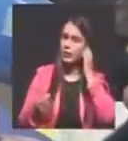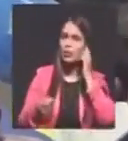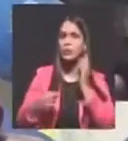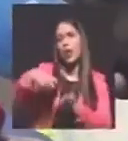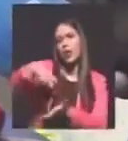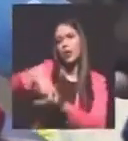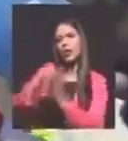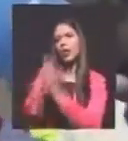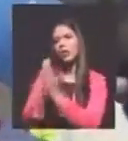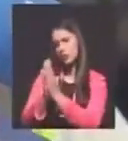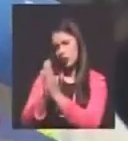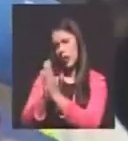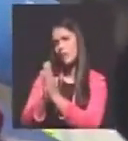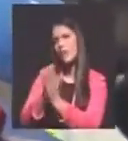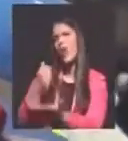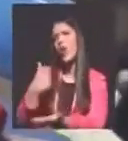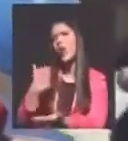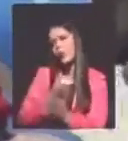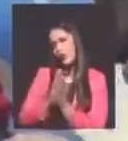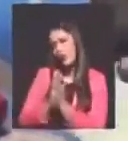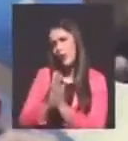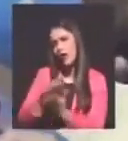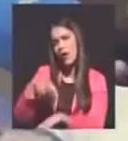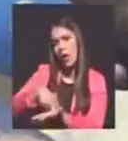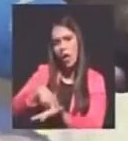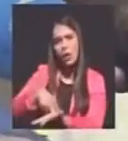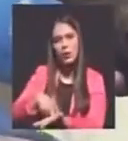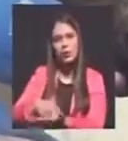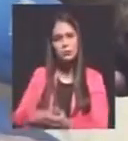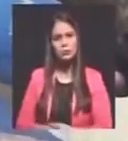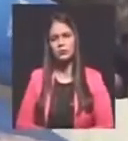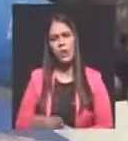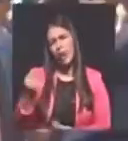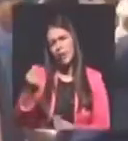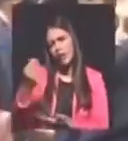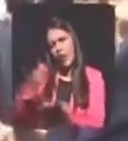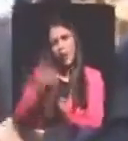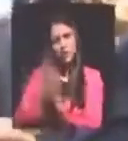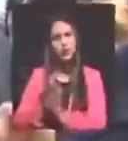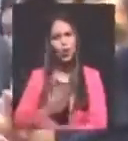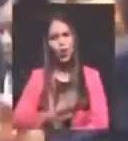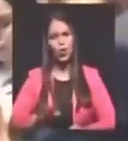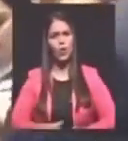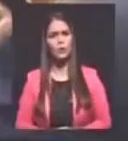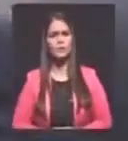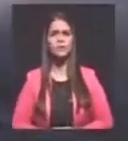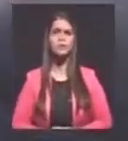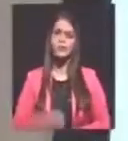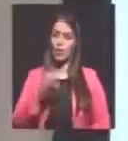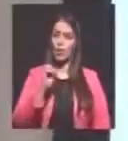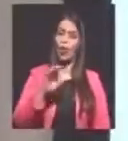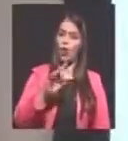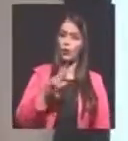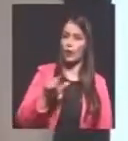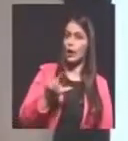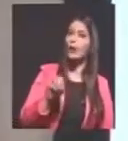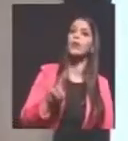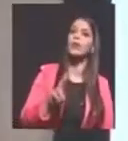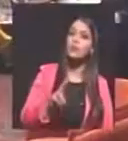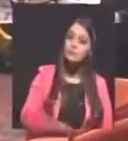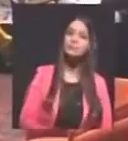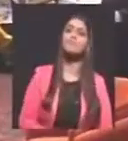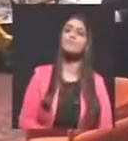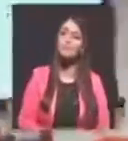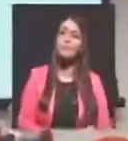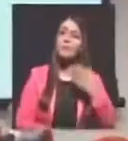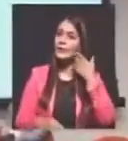rodilleras para hacer aquí cursos de rodillología, a ver si nos devuelven algún peso. El Contralor General de la República terció de